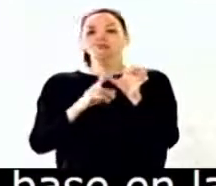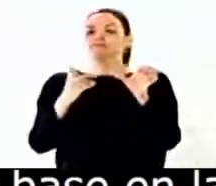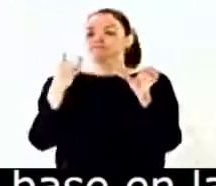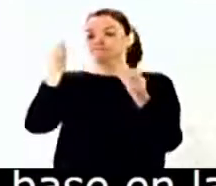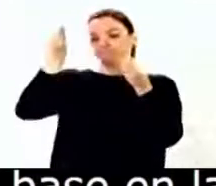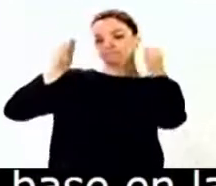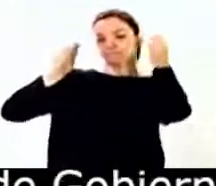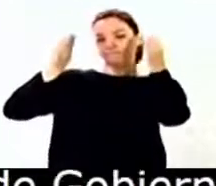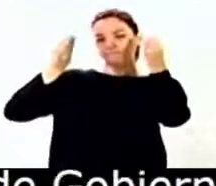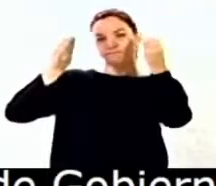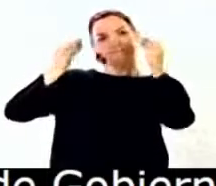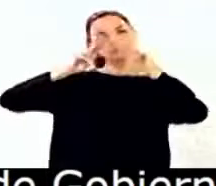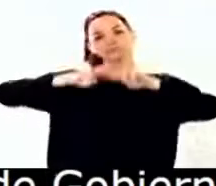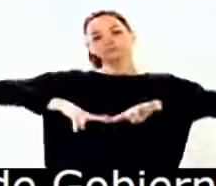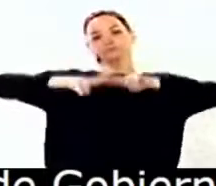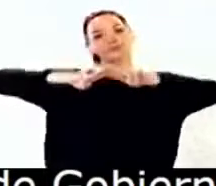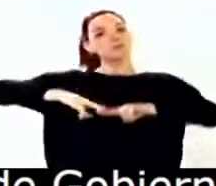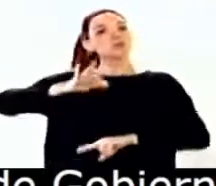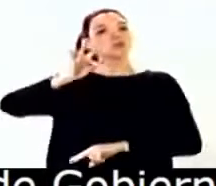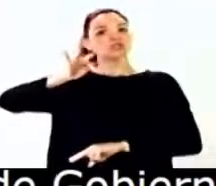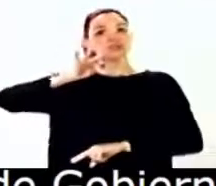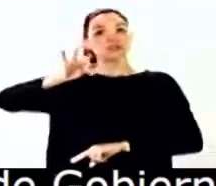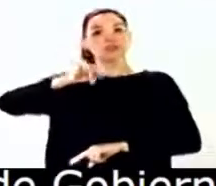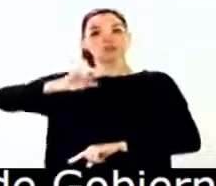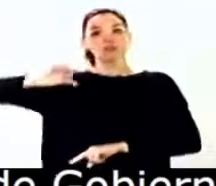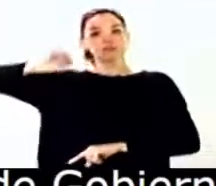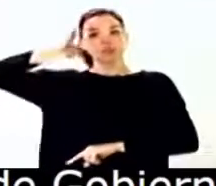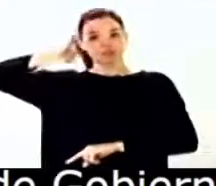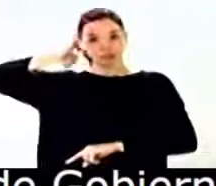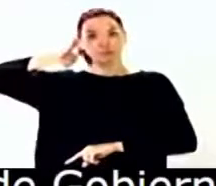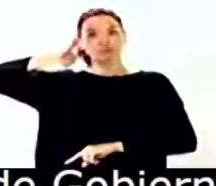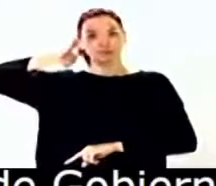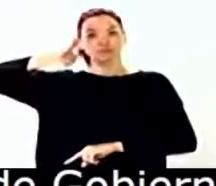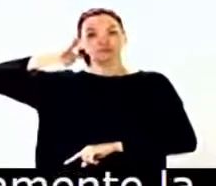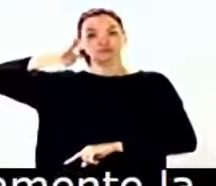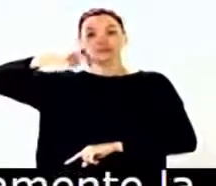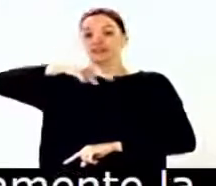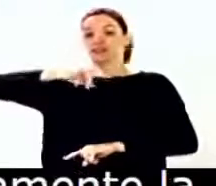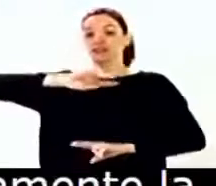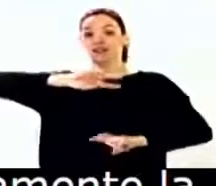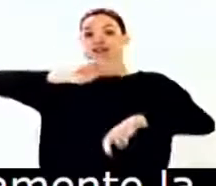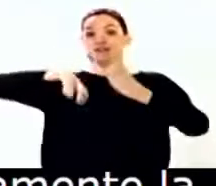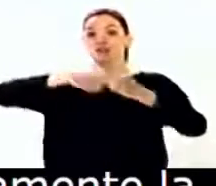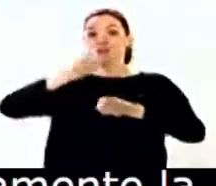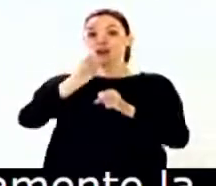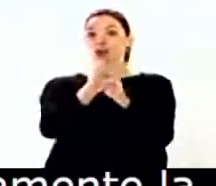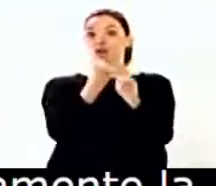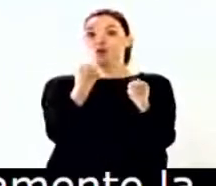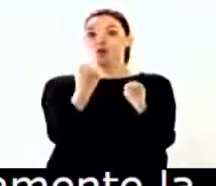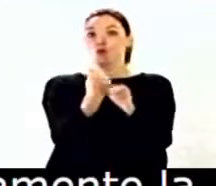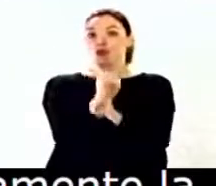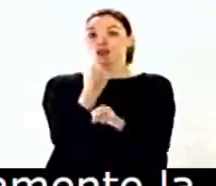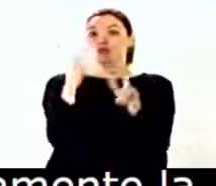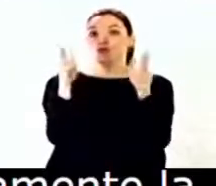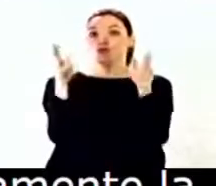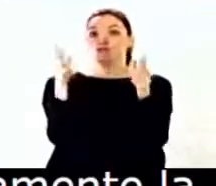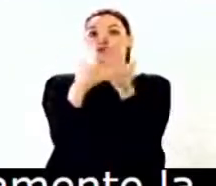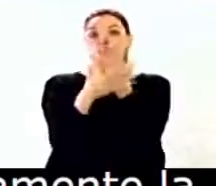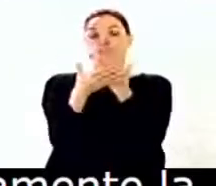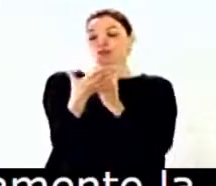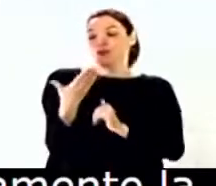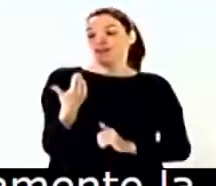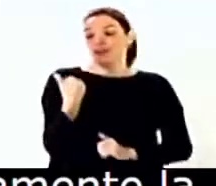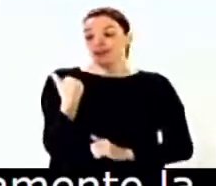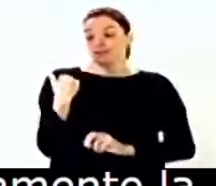valora muy positivamente la aprobación de la reforma laboral que se hizo en el Consejo de Ministros de